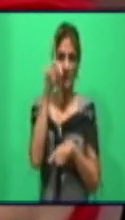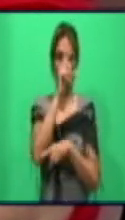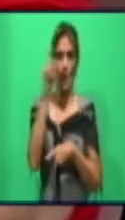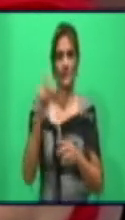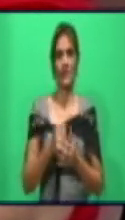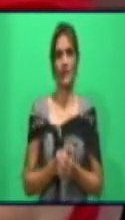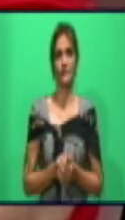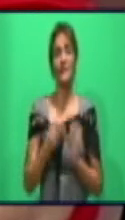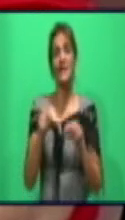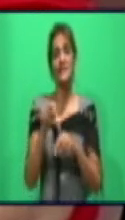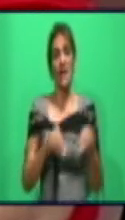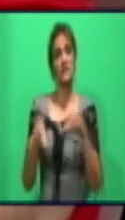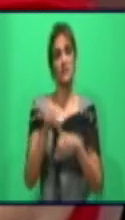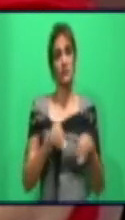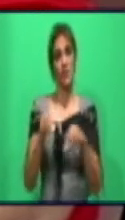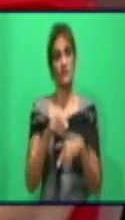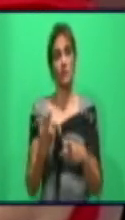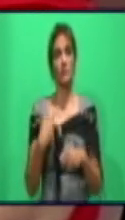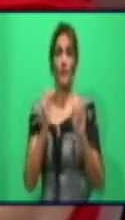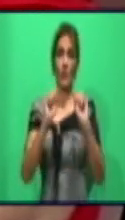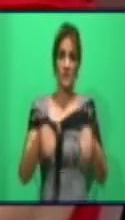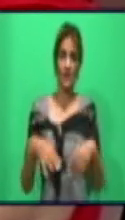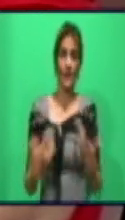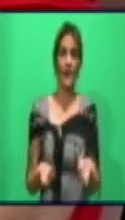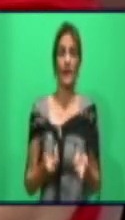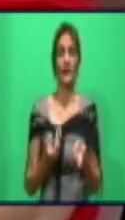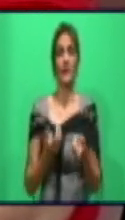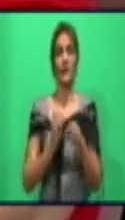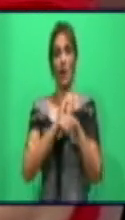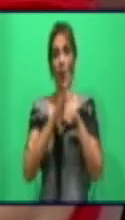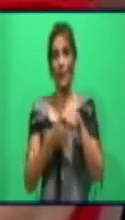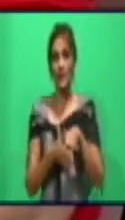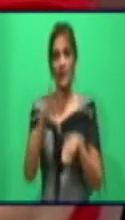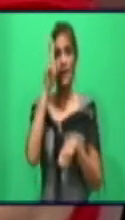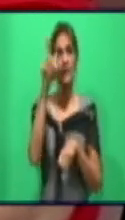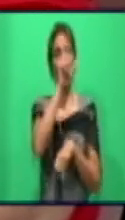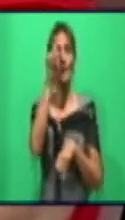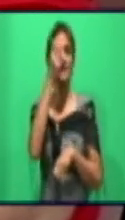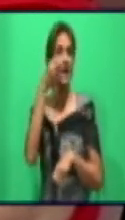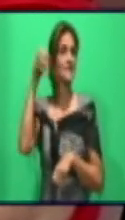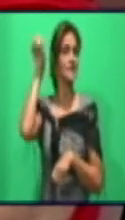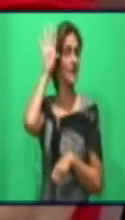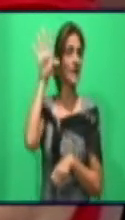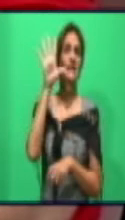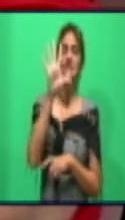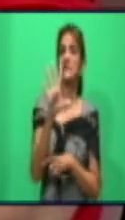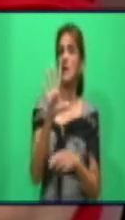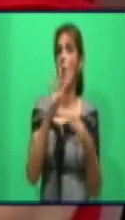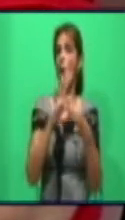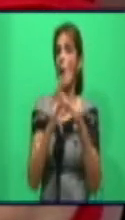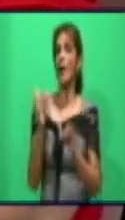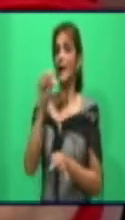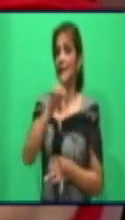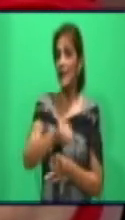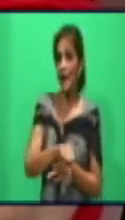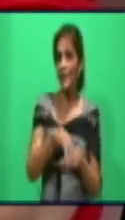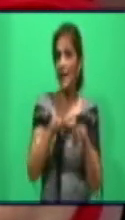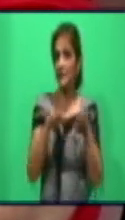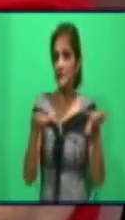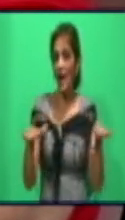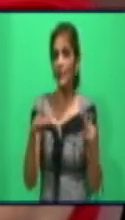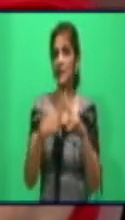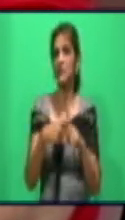de los pacientes que tenemos sospechosos de altos riesgos en el hospital Celia Sánchez Manduley, 5 se reportan grave, estable, y un paciente